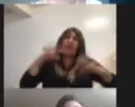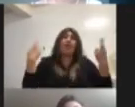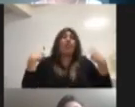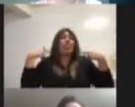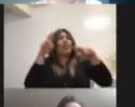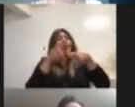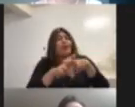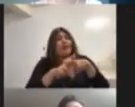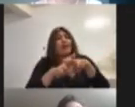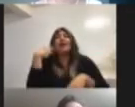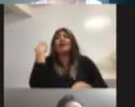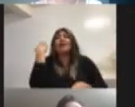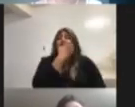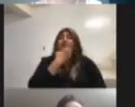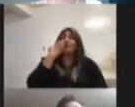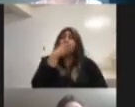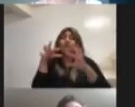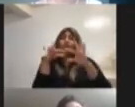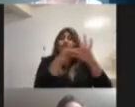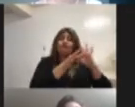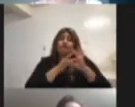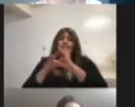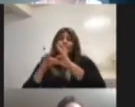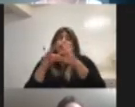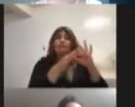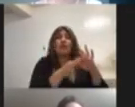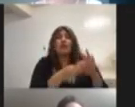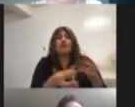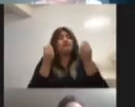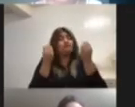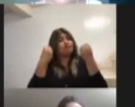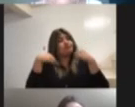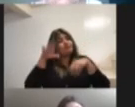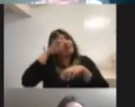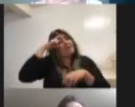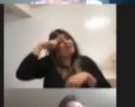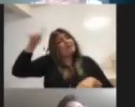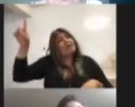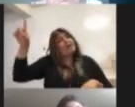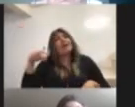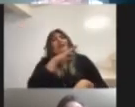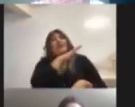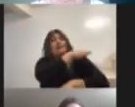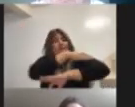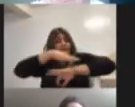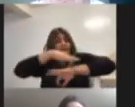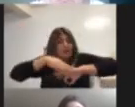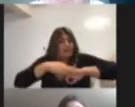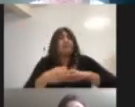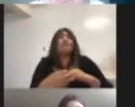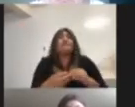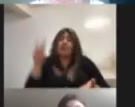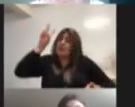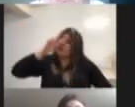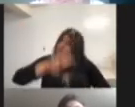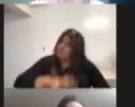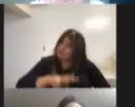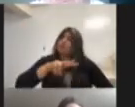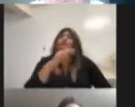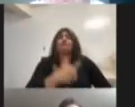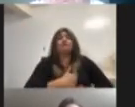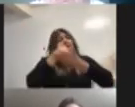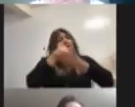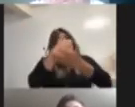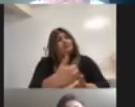con la escuela. Esta está siendo la oportunidad para que los padres verdaderamente colaboren y se haga ese equipo que